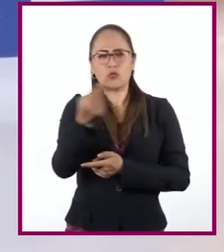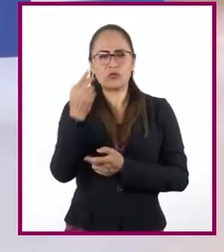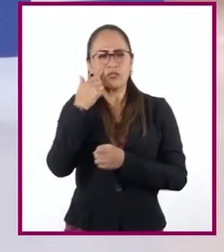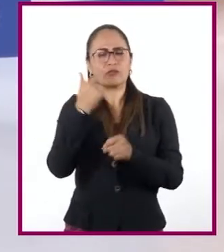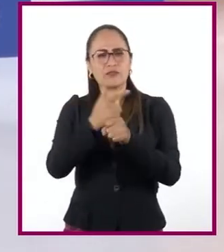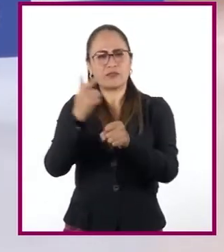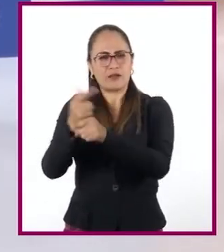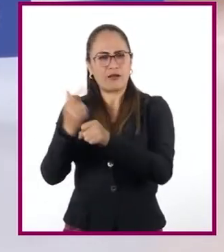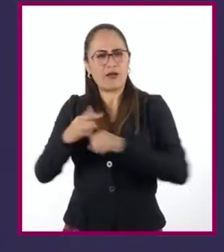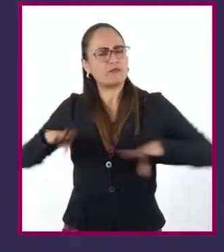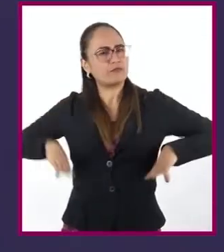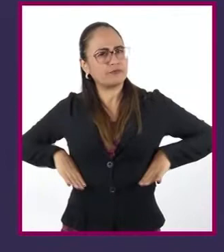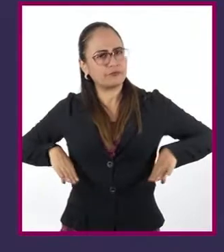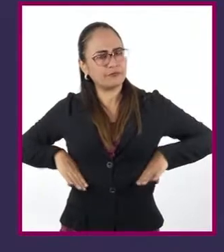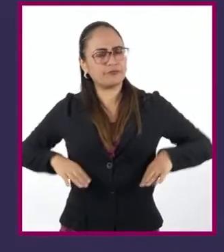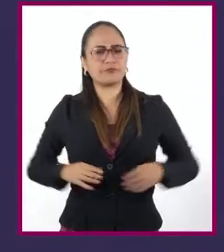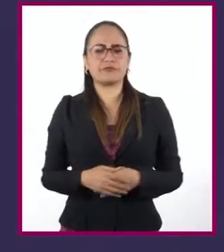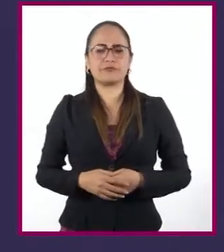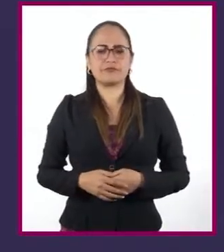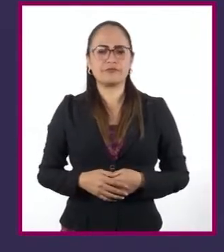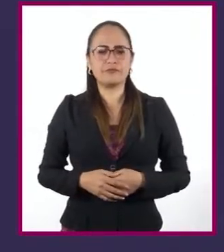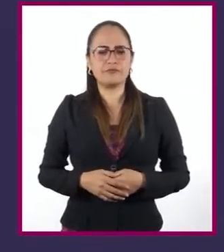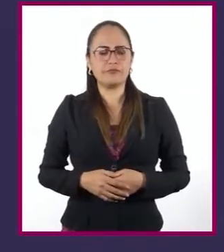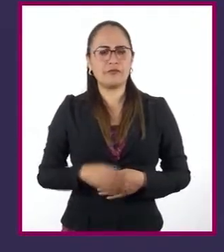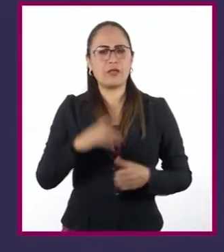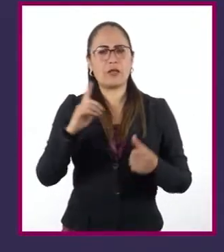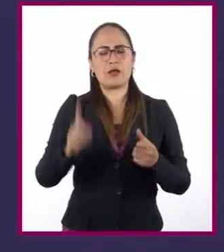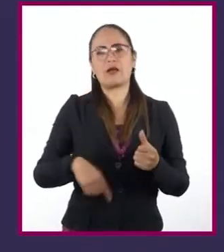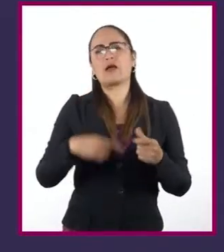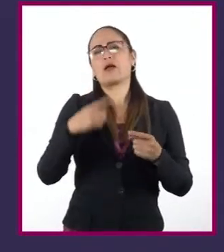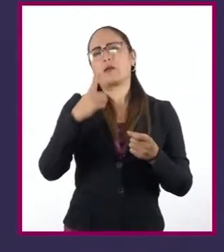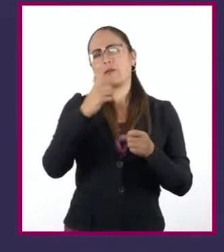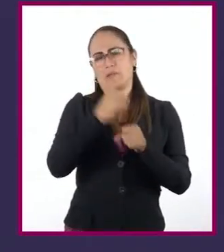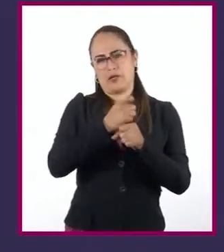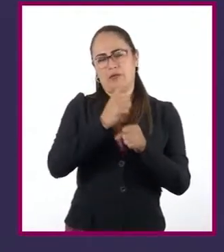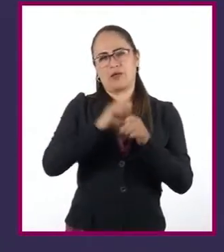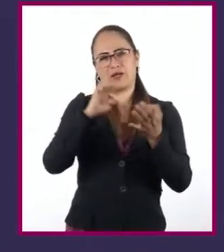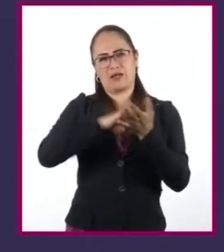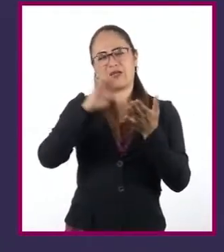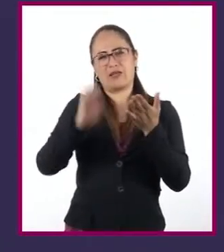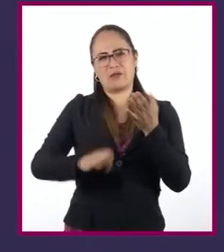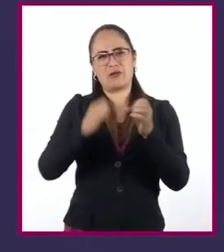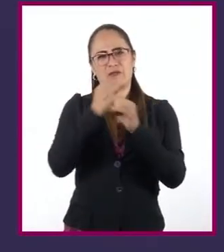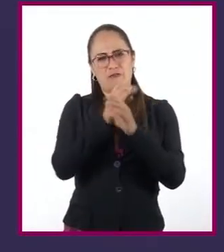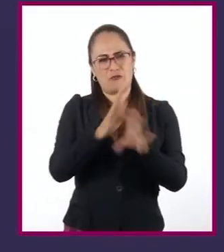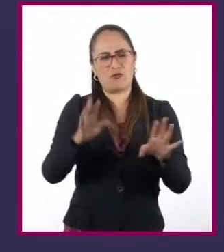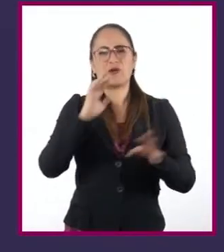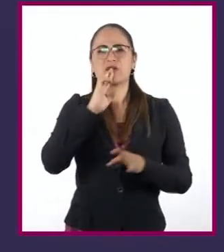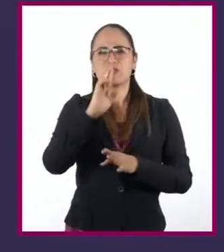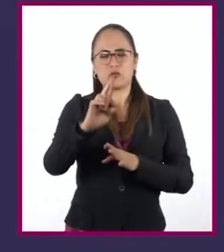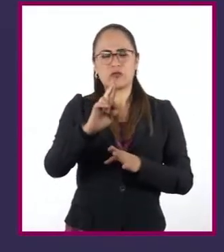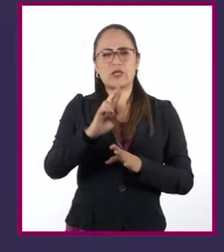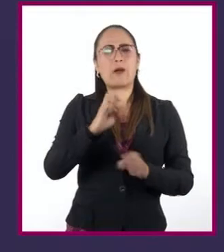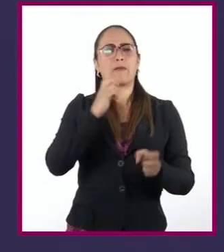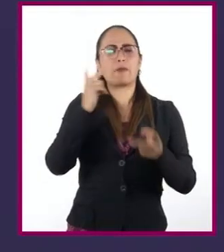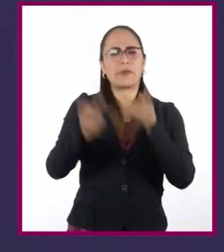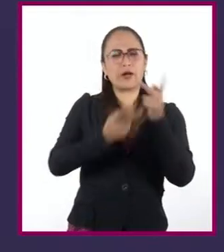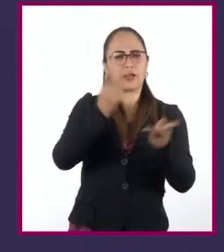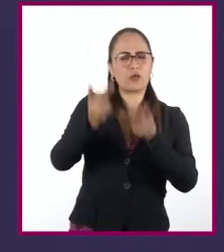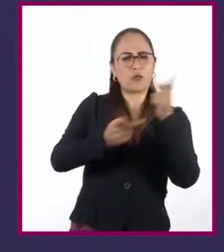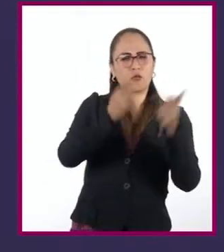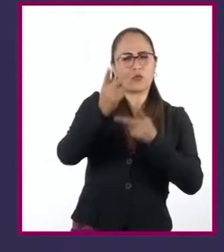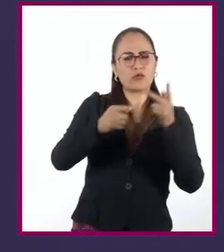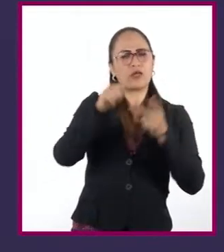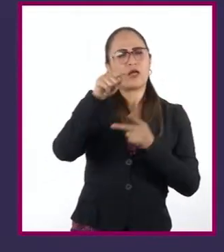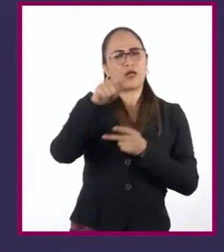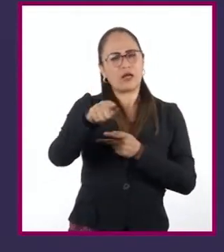sus características. El primer ejemplo es el informe de resultados de una encuesta publicado en la página